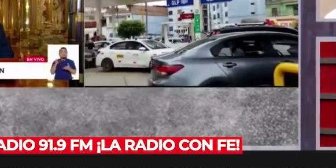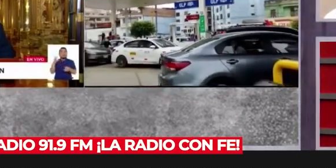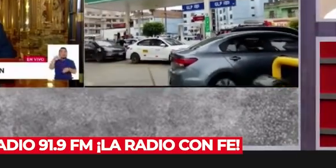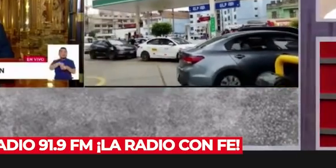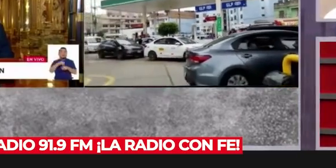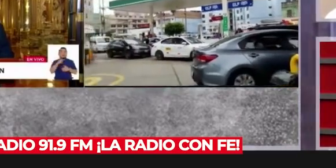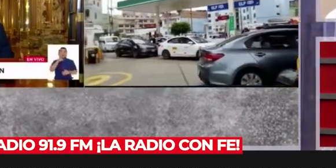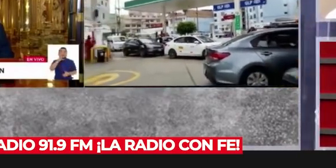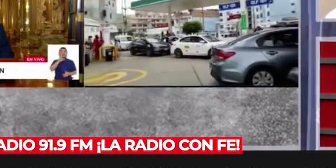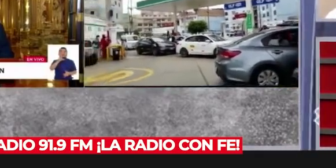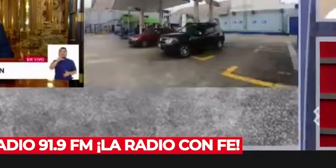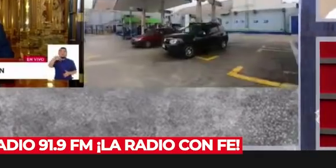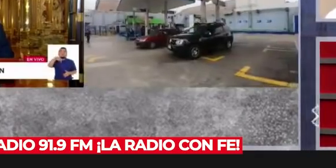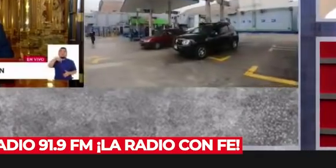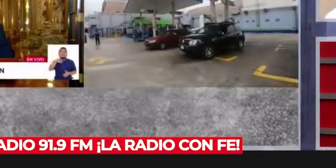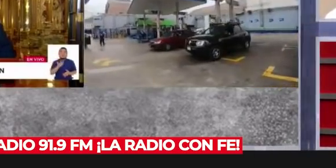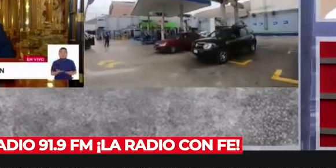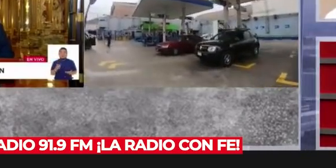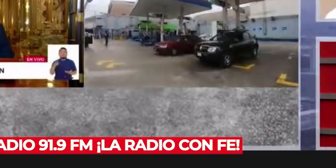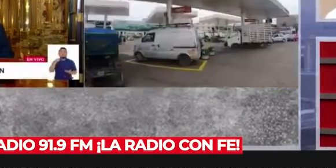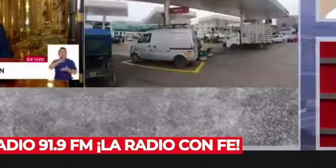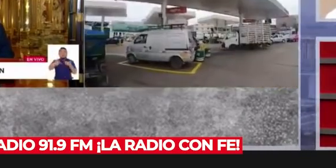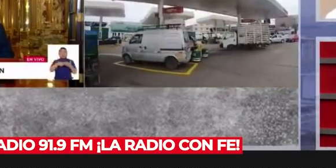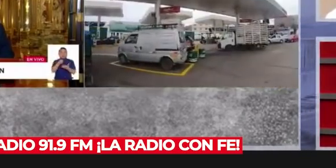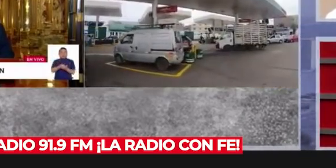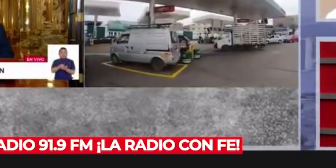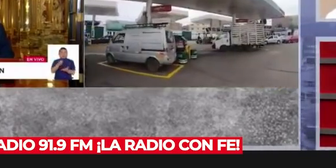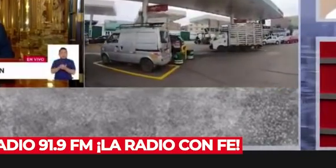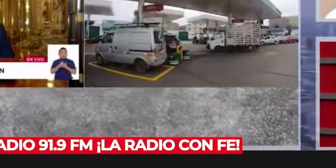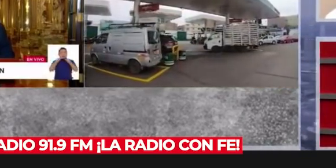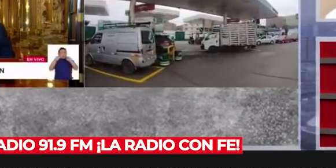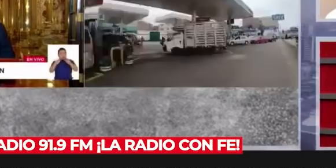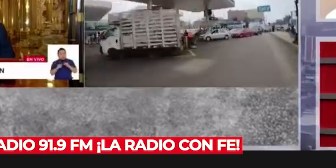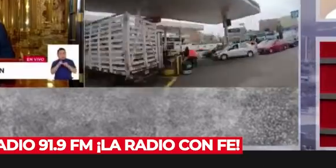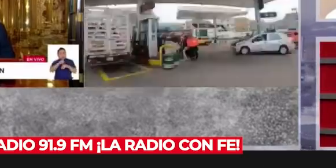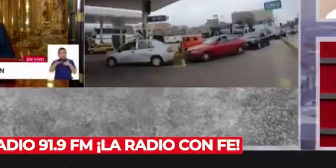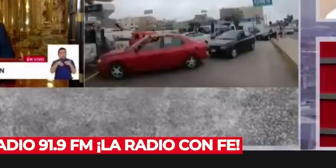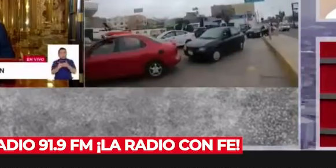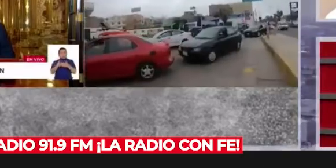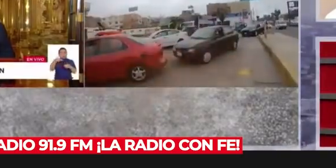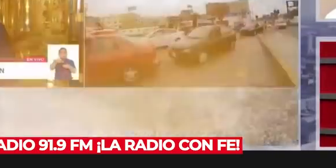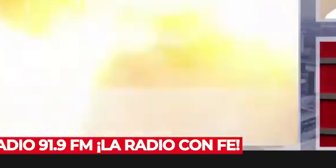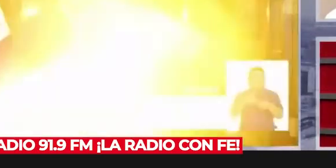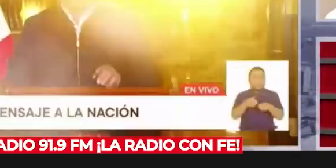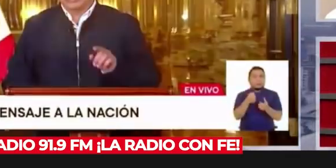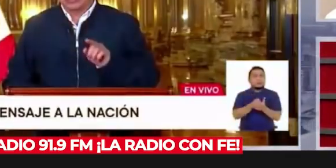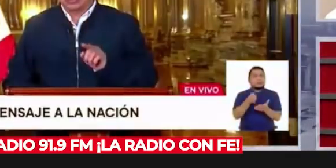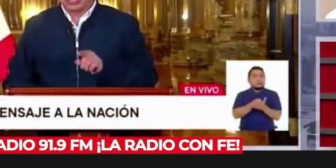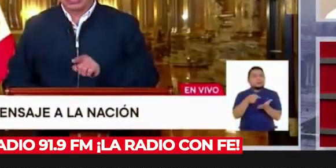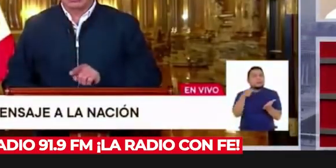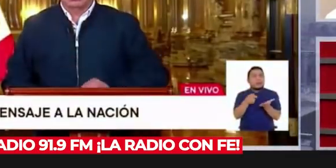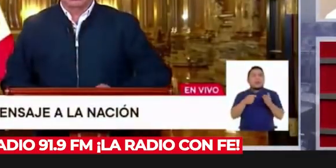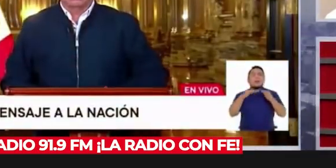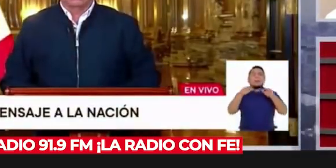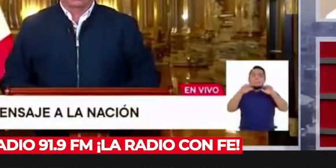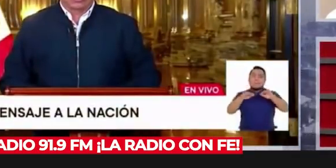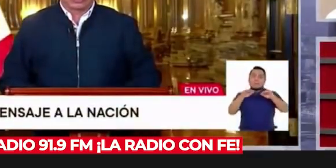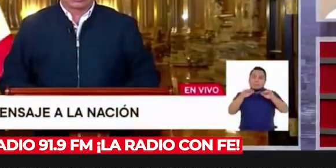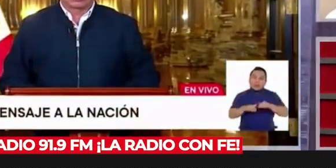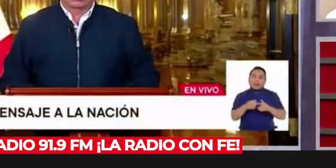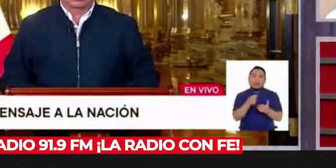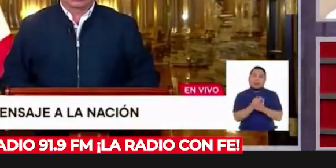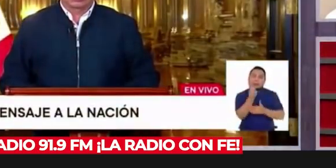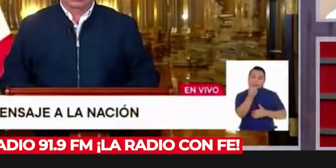renuncia, que el tipo le ponga el cargo a disposición al presidente y el presidente no lo vote, sino lo sigue evaluando.